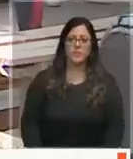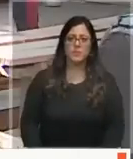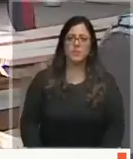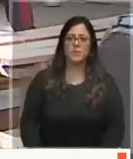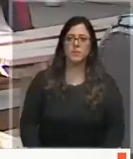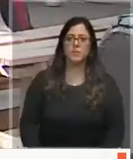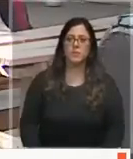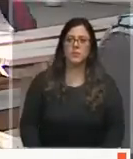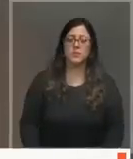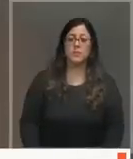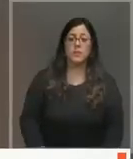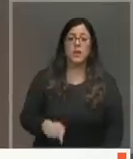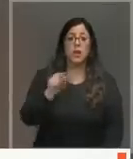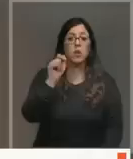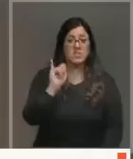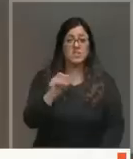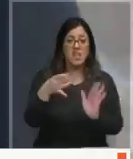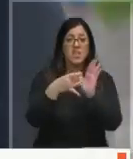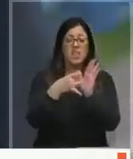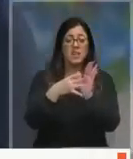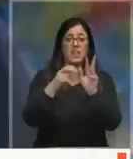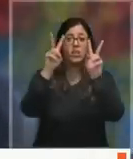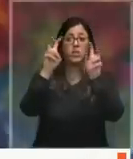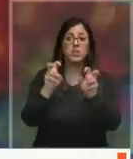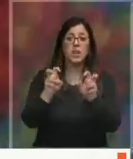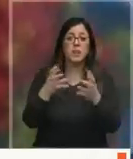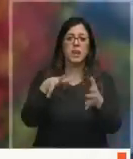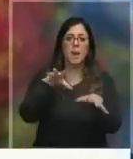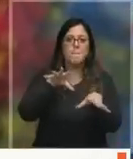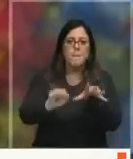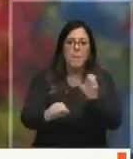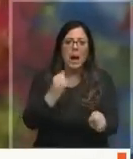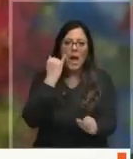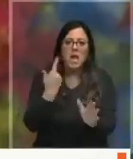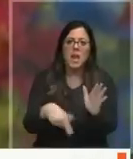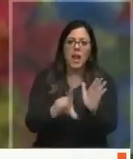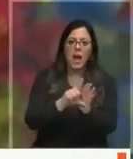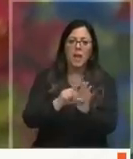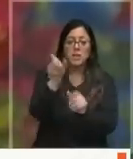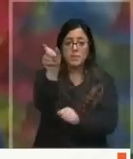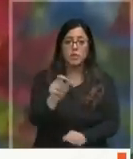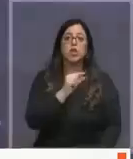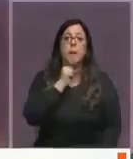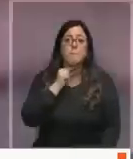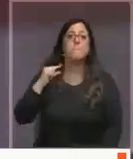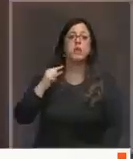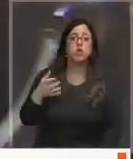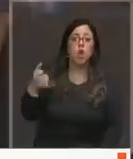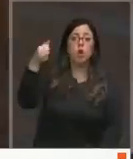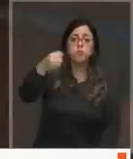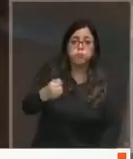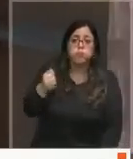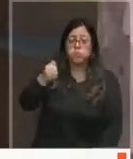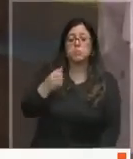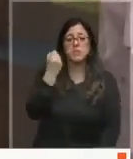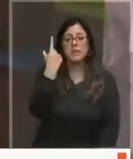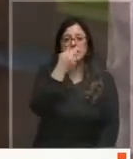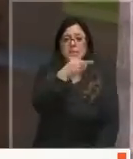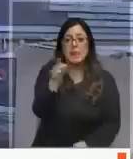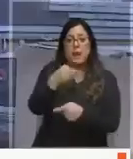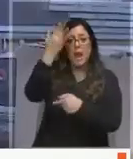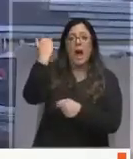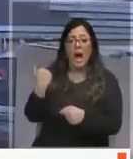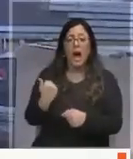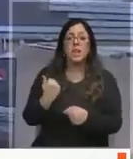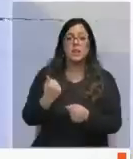Lo que sí es un delito es la usurpación de terreno, y el pastor lo sabe. Hace algunas semanas llegó